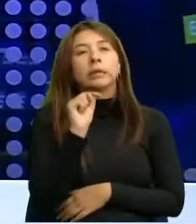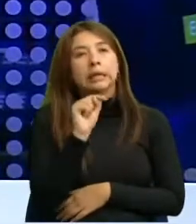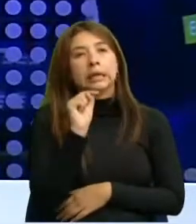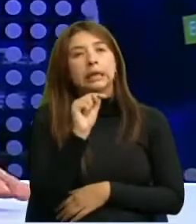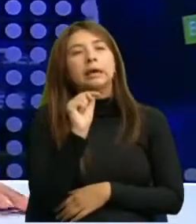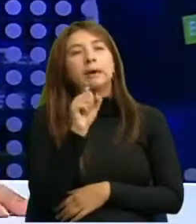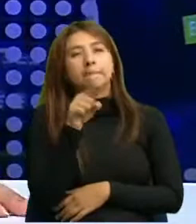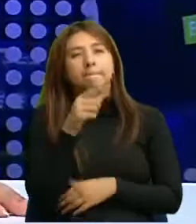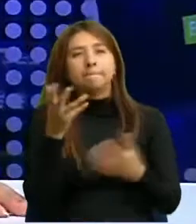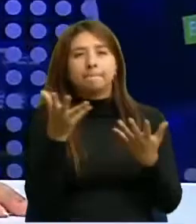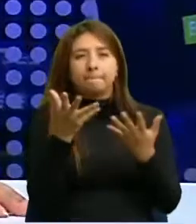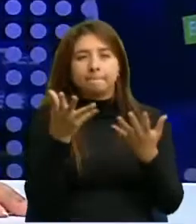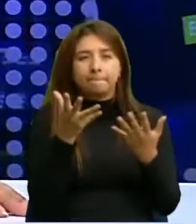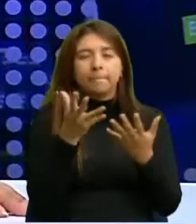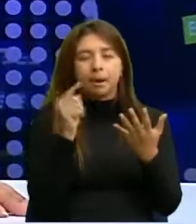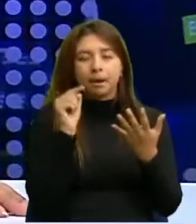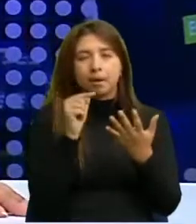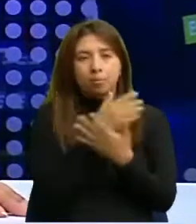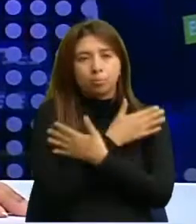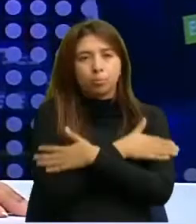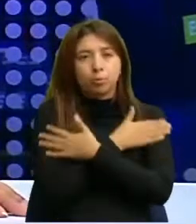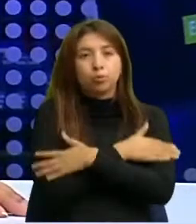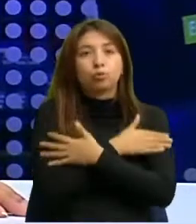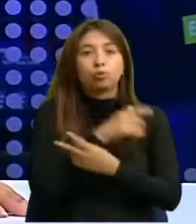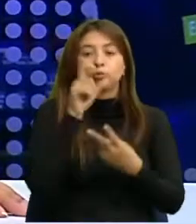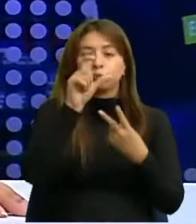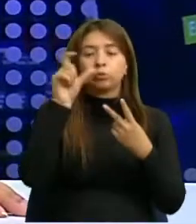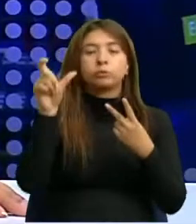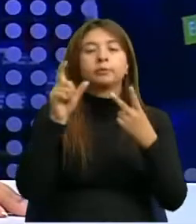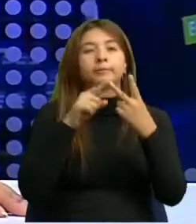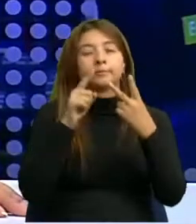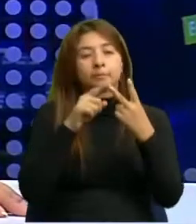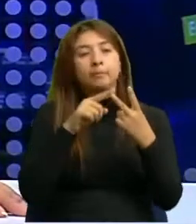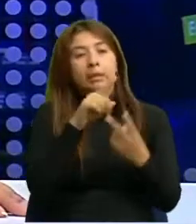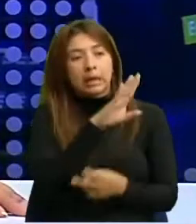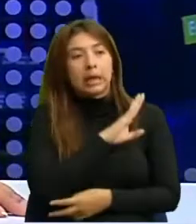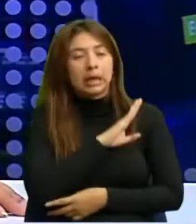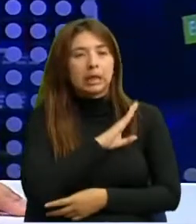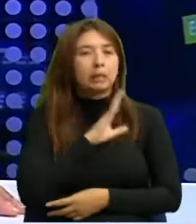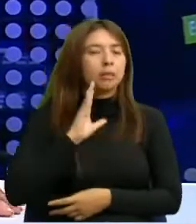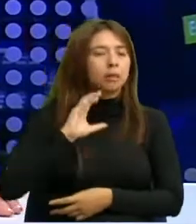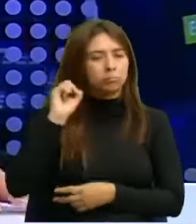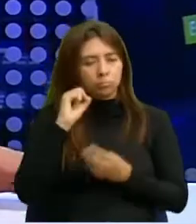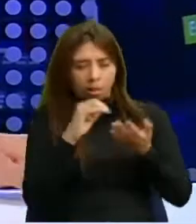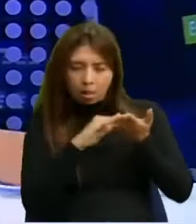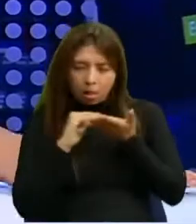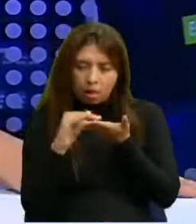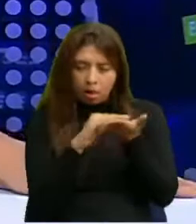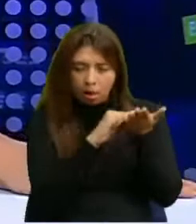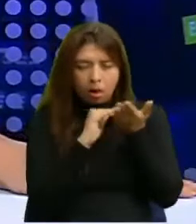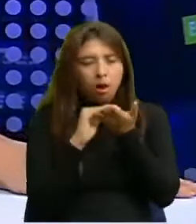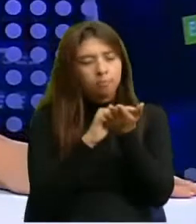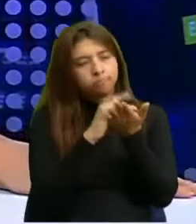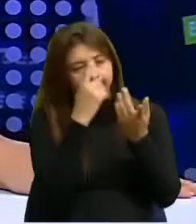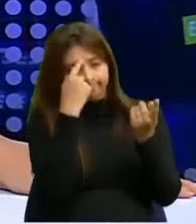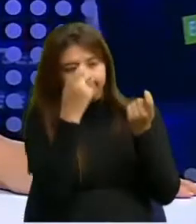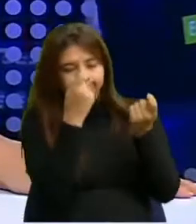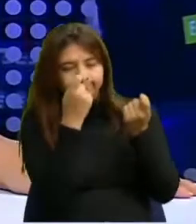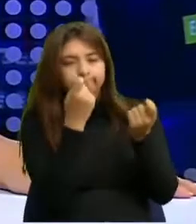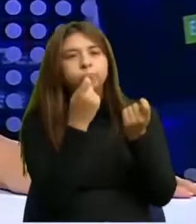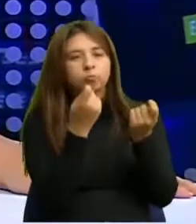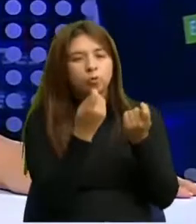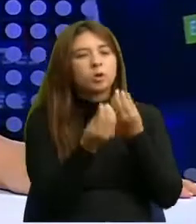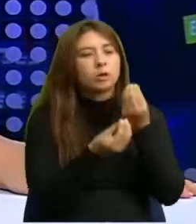desde la ciudad de Cúcuta. Pero mientras tanto, la diócesis y la alcaldía de Ocaña anunciaron las medidas y restricciones que se tendrán en el